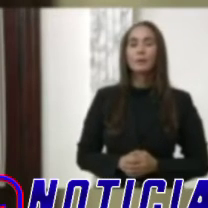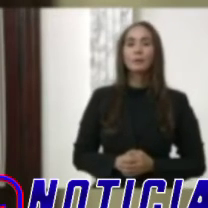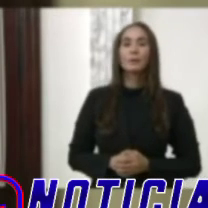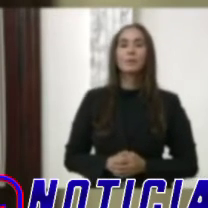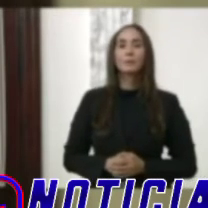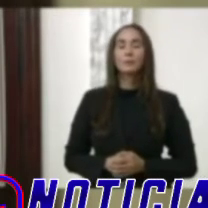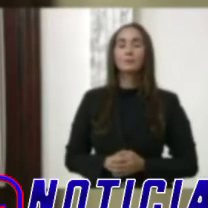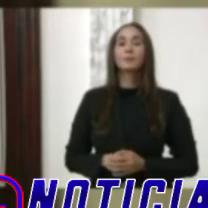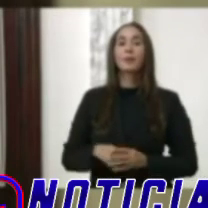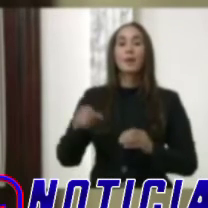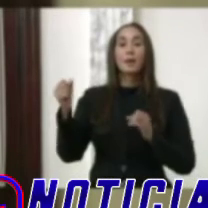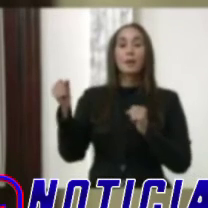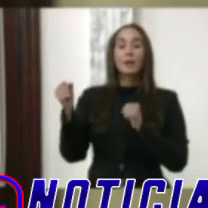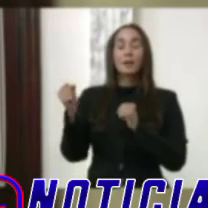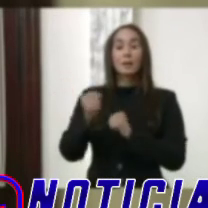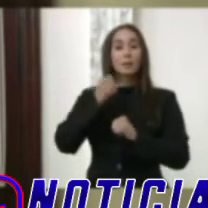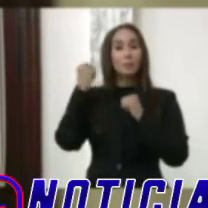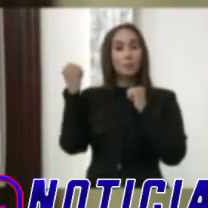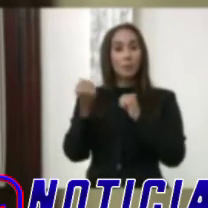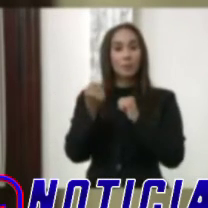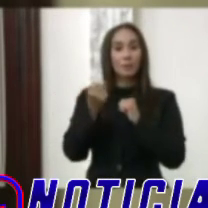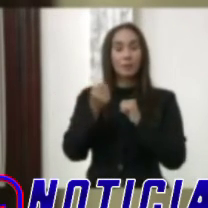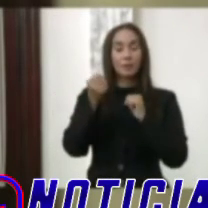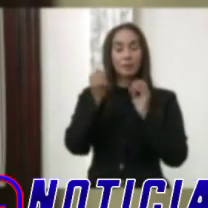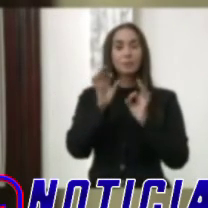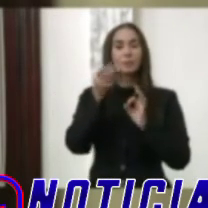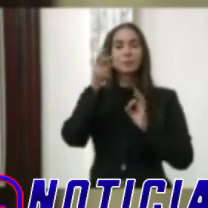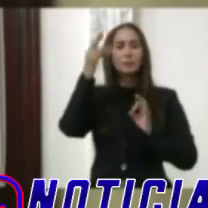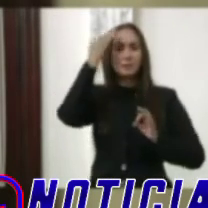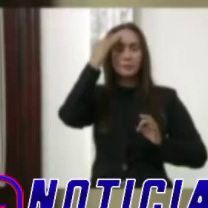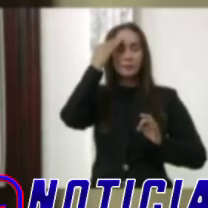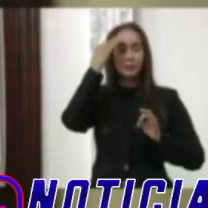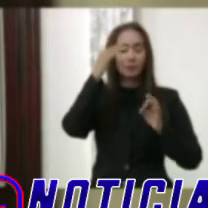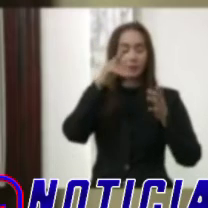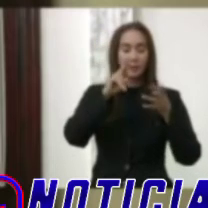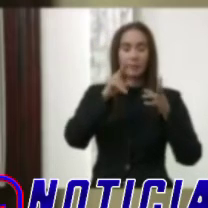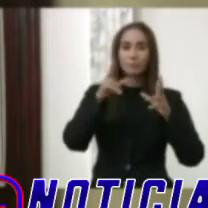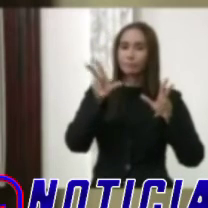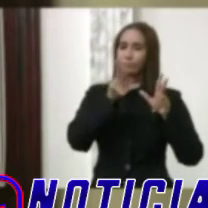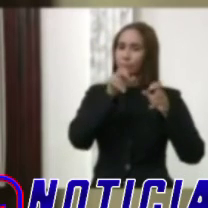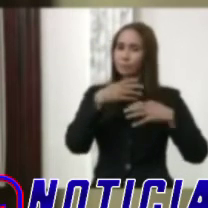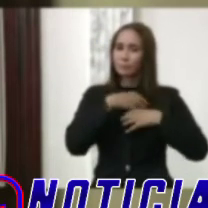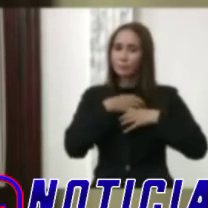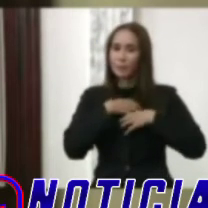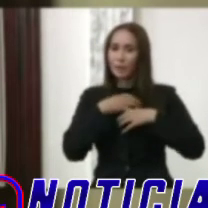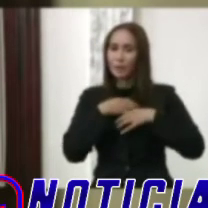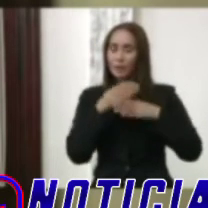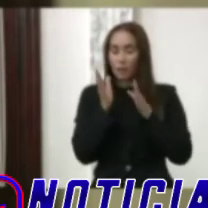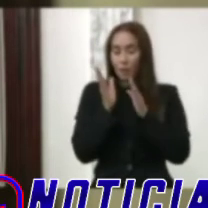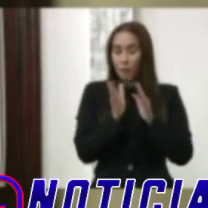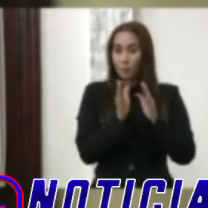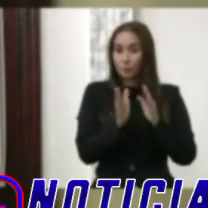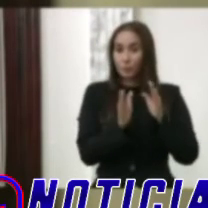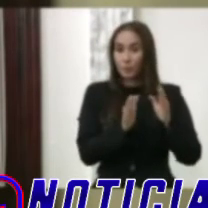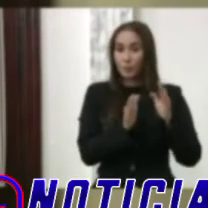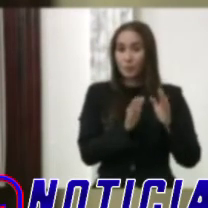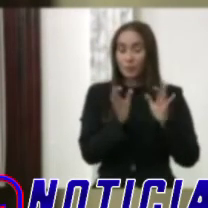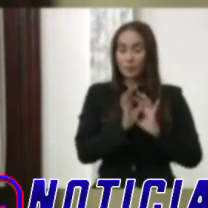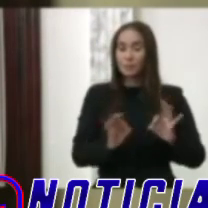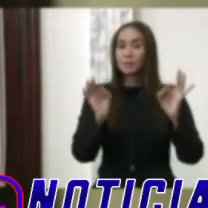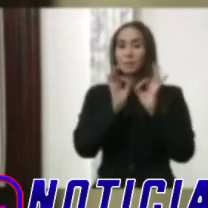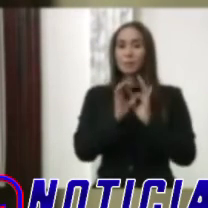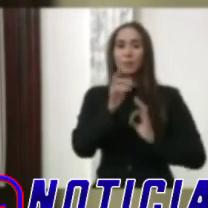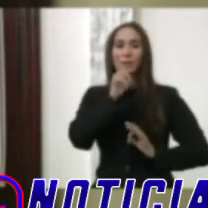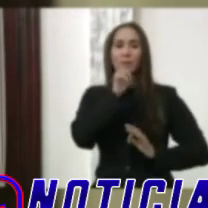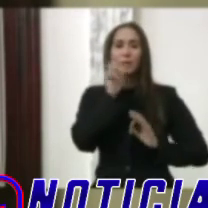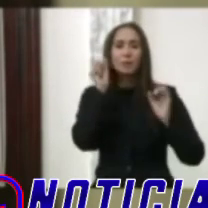saber que la crítica ordenada y razonada que solo los medios de comunicación y los periodistas pueden ejercer es